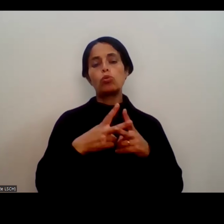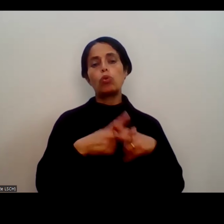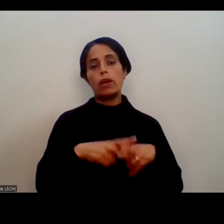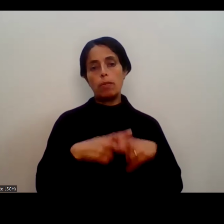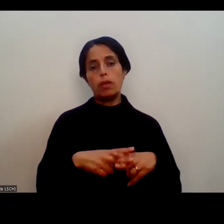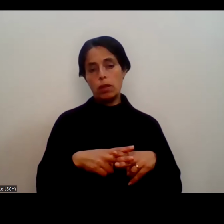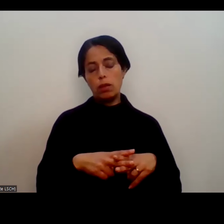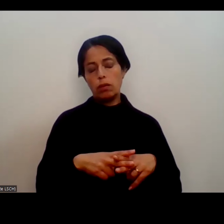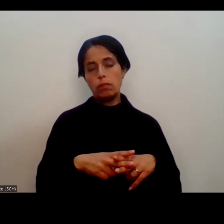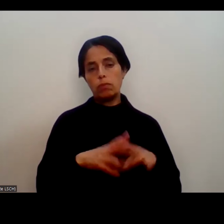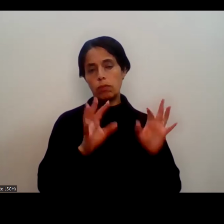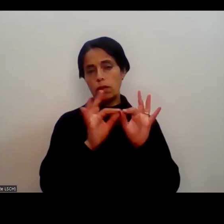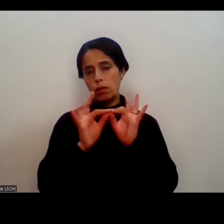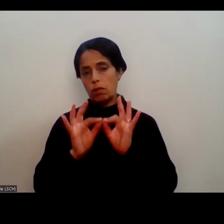tipo.